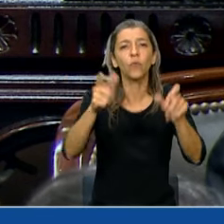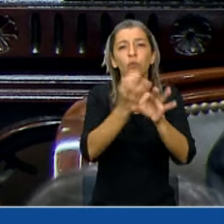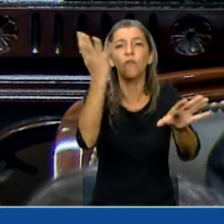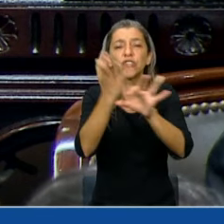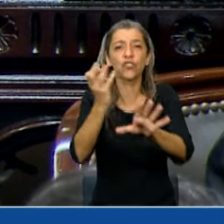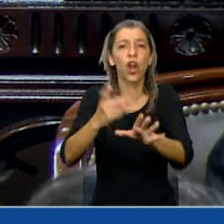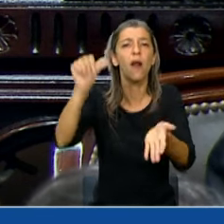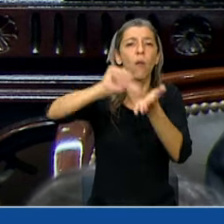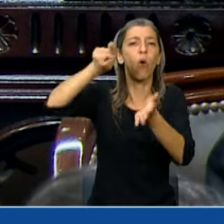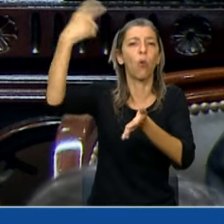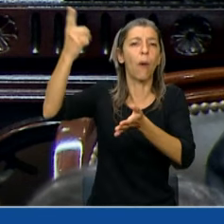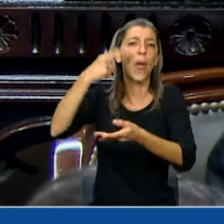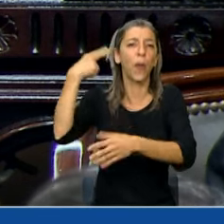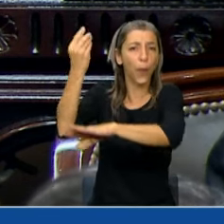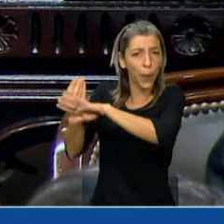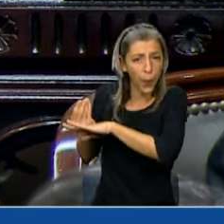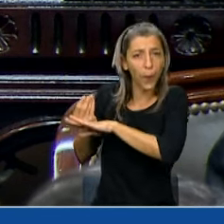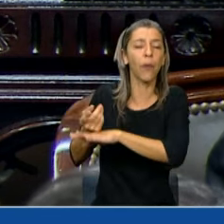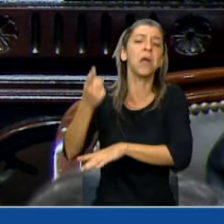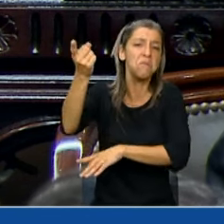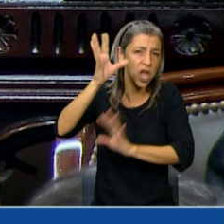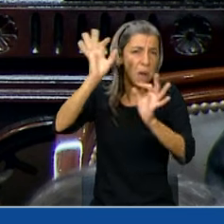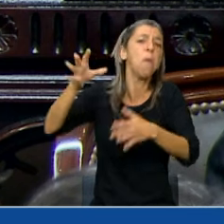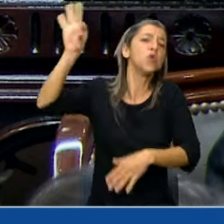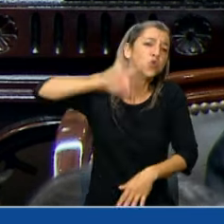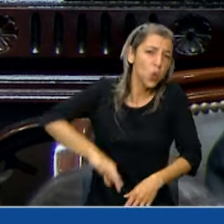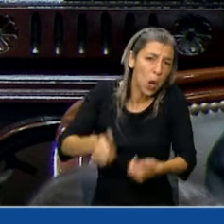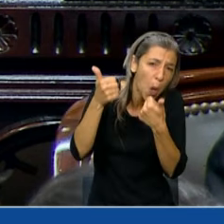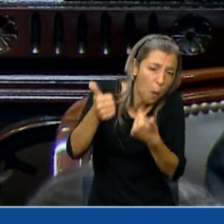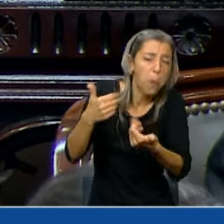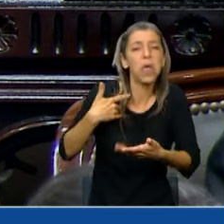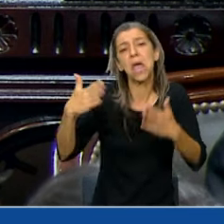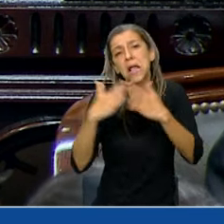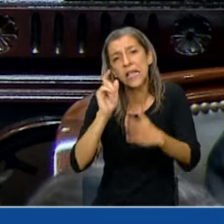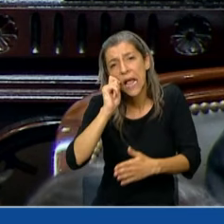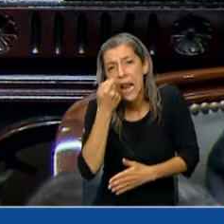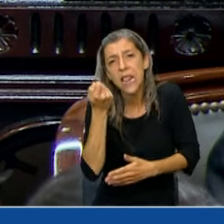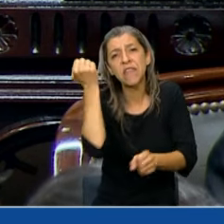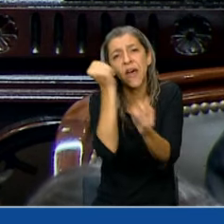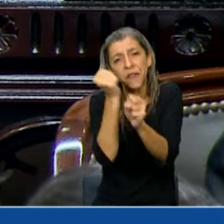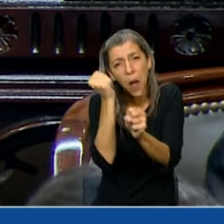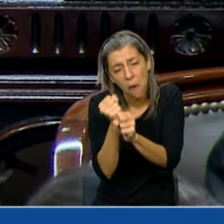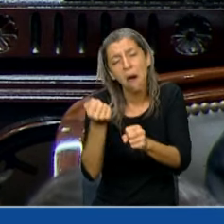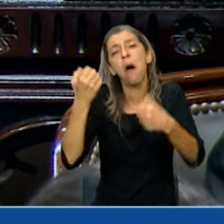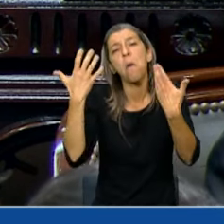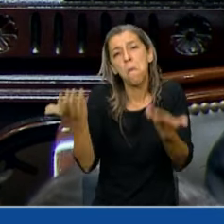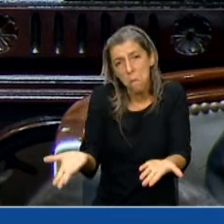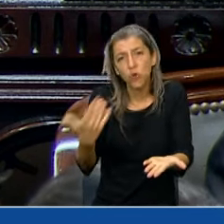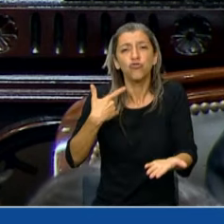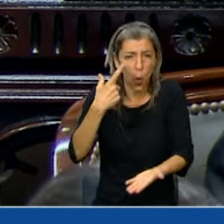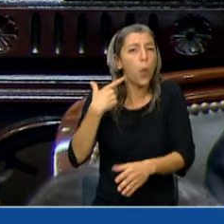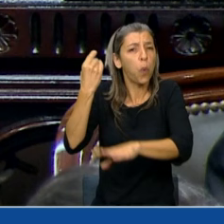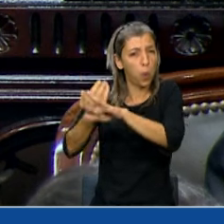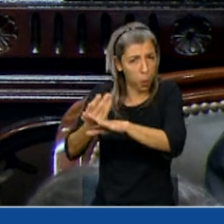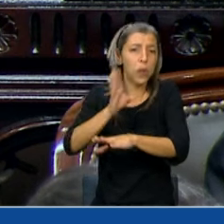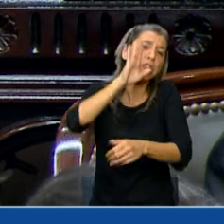y no es fácil estar en el exterior Por más que uno gane bien que tenga una linda casa que tenga un trabajo Yo viví varios años afuera en